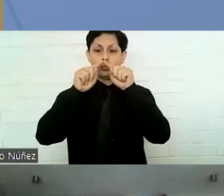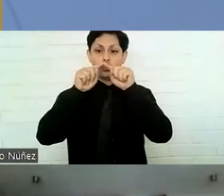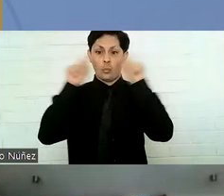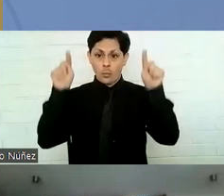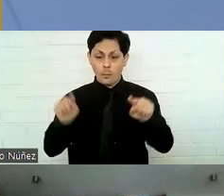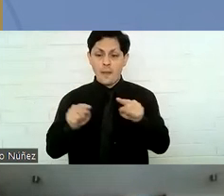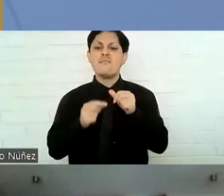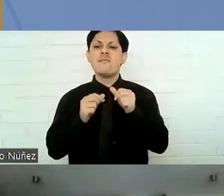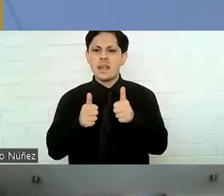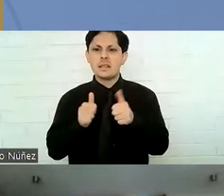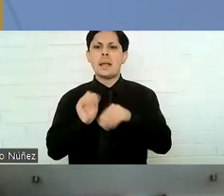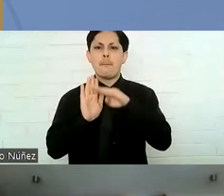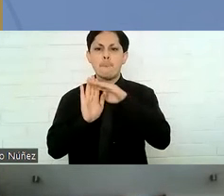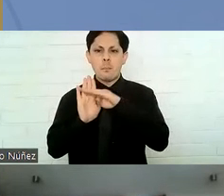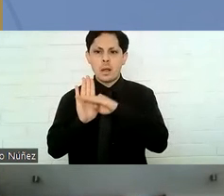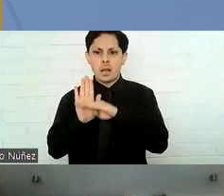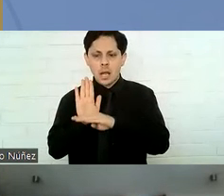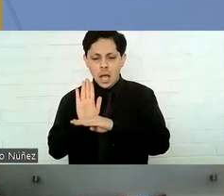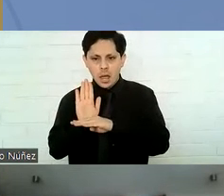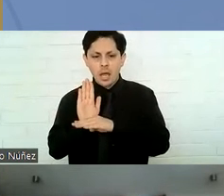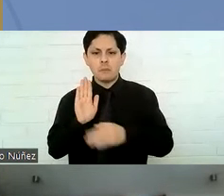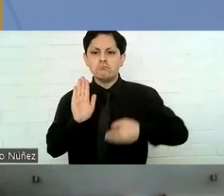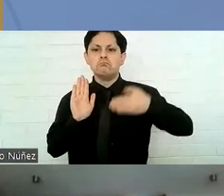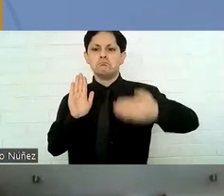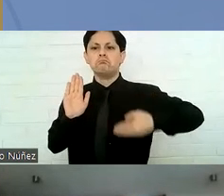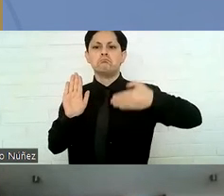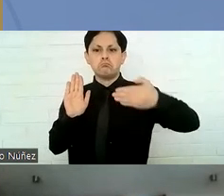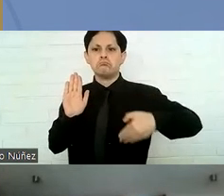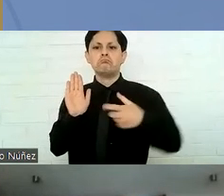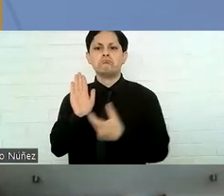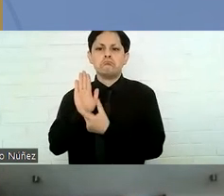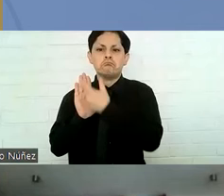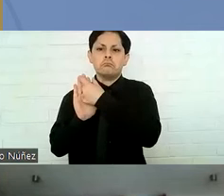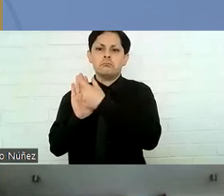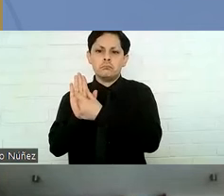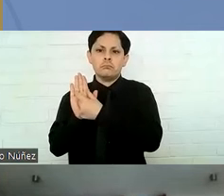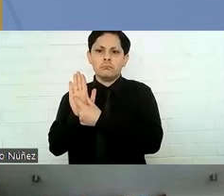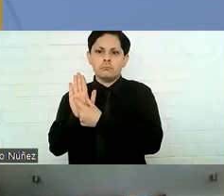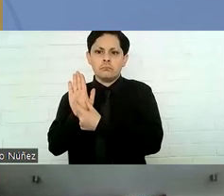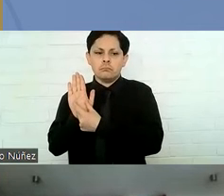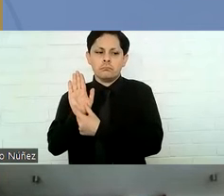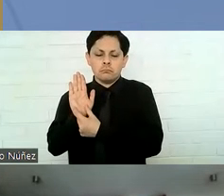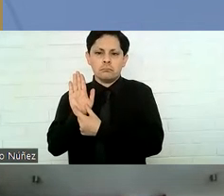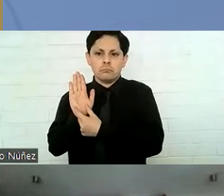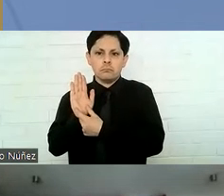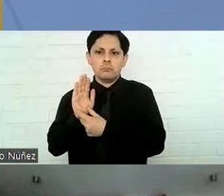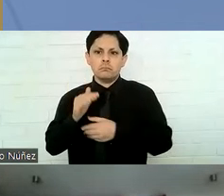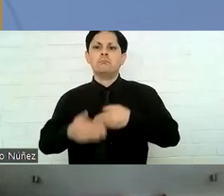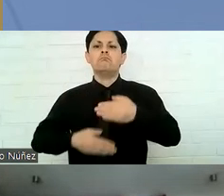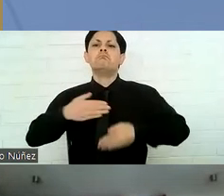planificadas y echadas a andar. Tienen sus dispositivos que echan a andar una maquinaria.